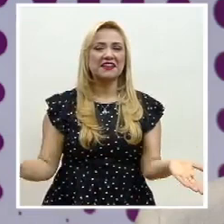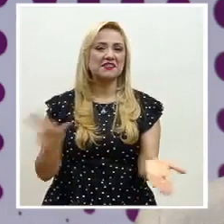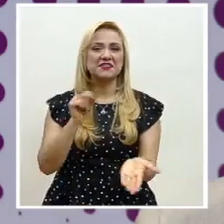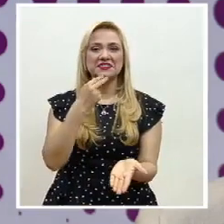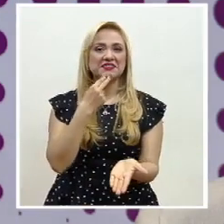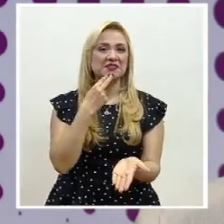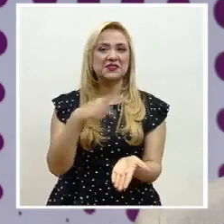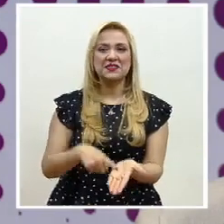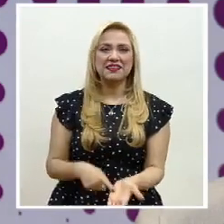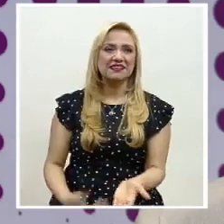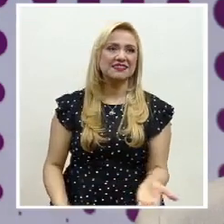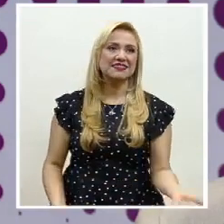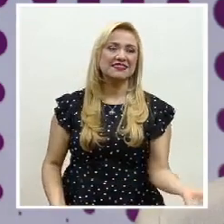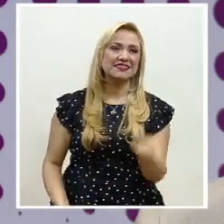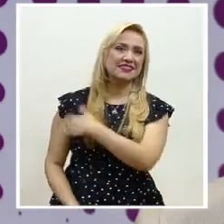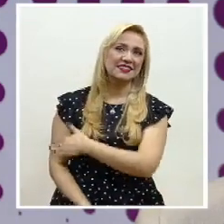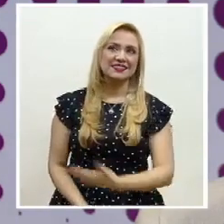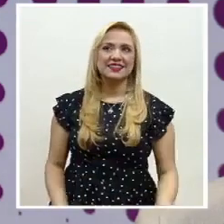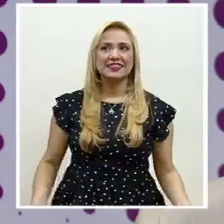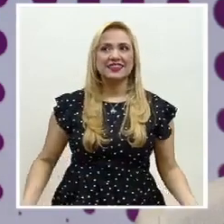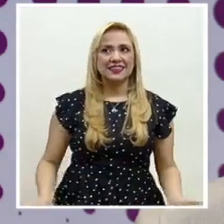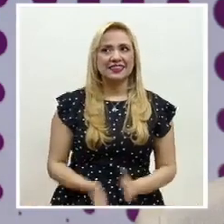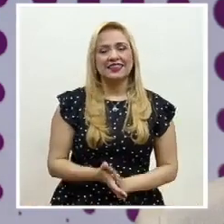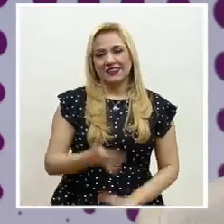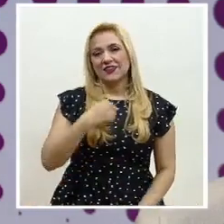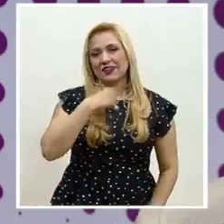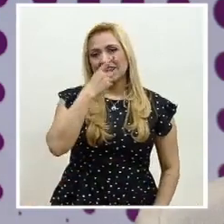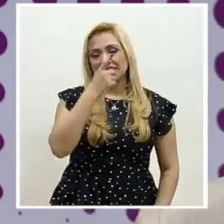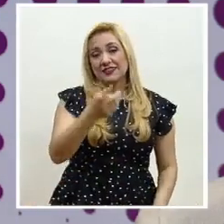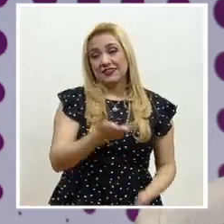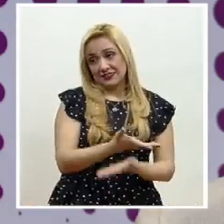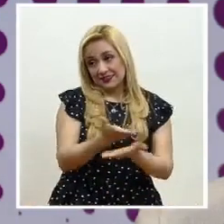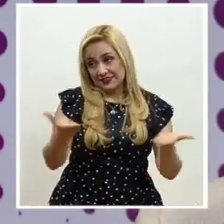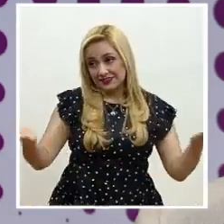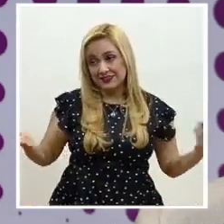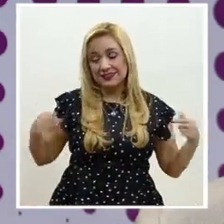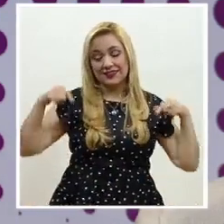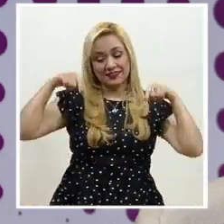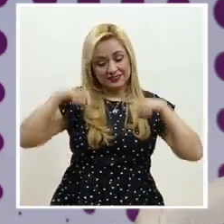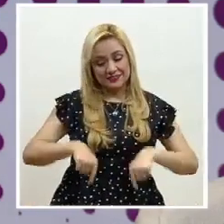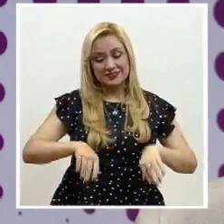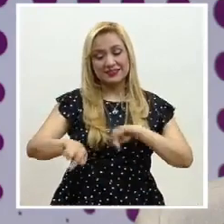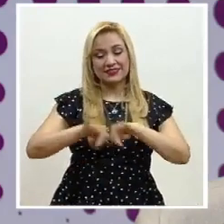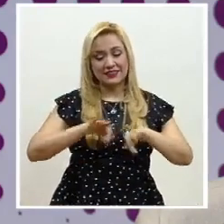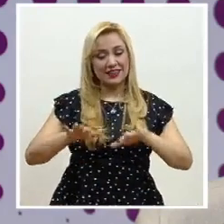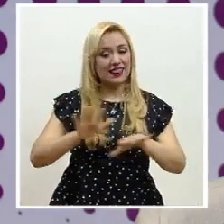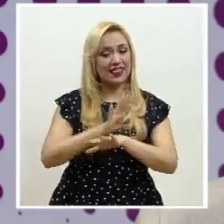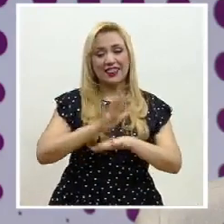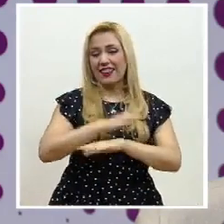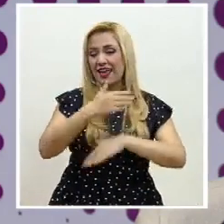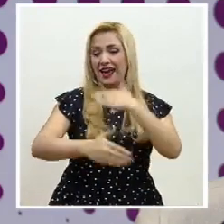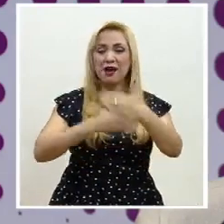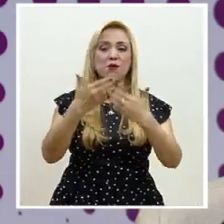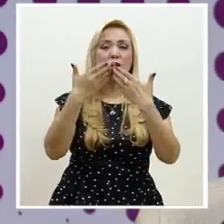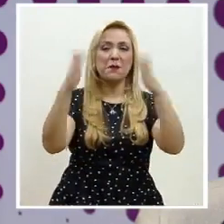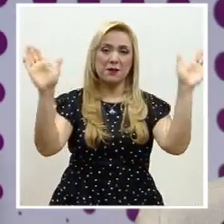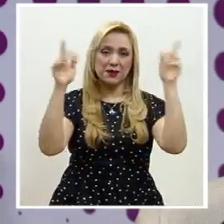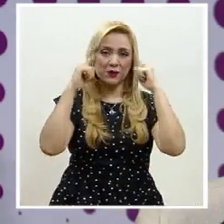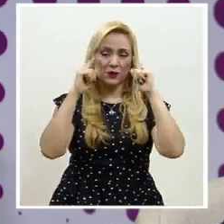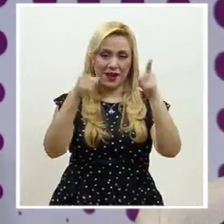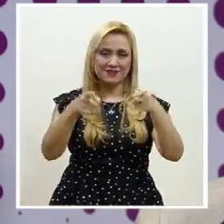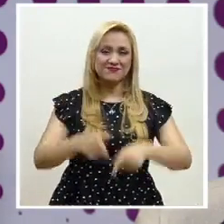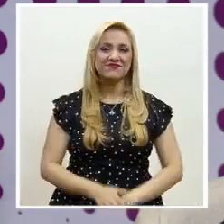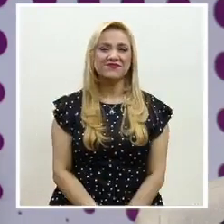útiles. Entonces yo diría eso, ¿no? Secretarios y secretarios de cuenta en un proceso evolutivo y de apertura. Claro, sin